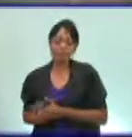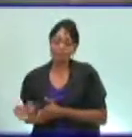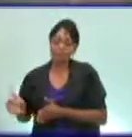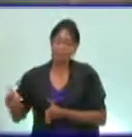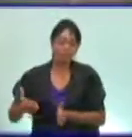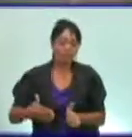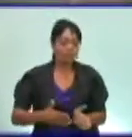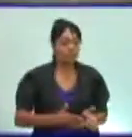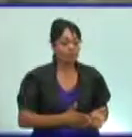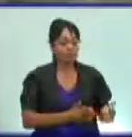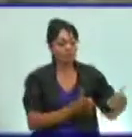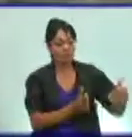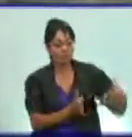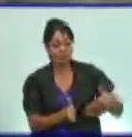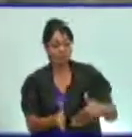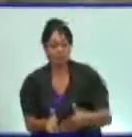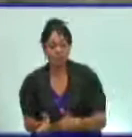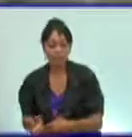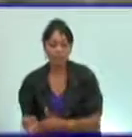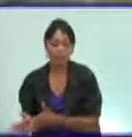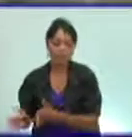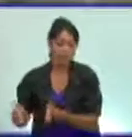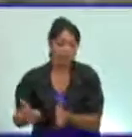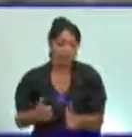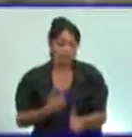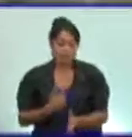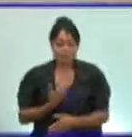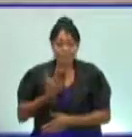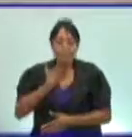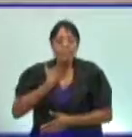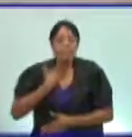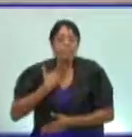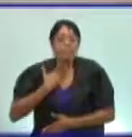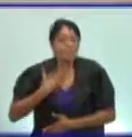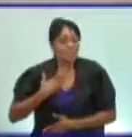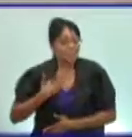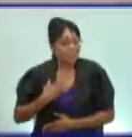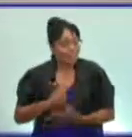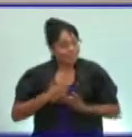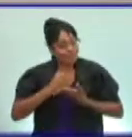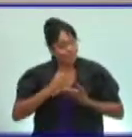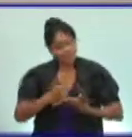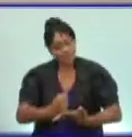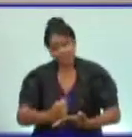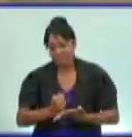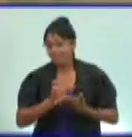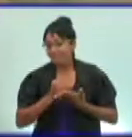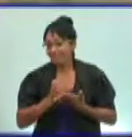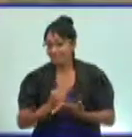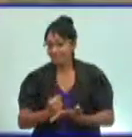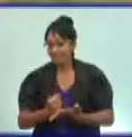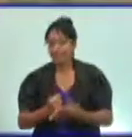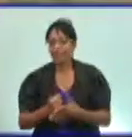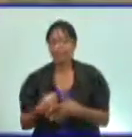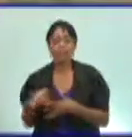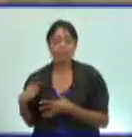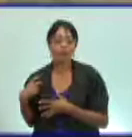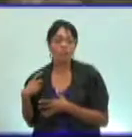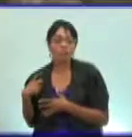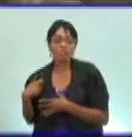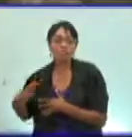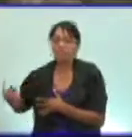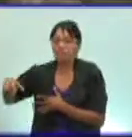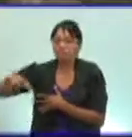solo tiran de mí los anhelos de posibles maravillas. Salgo a